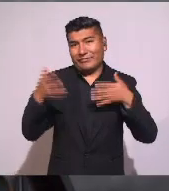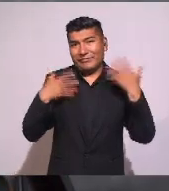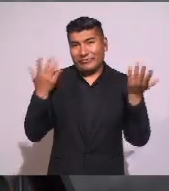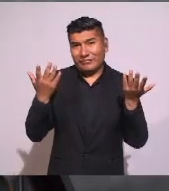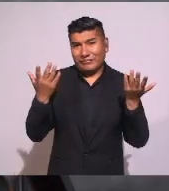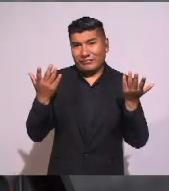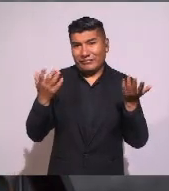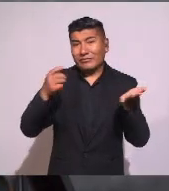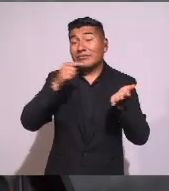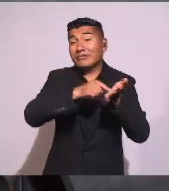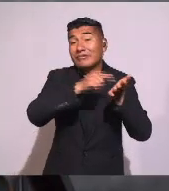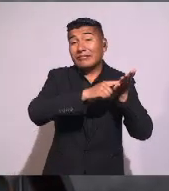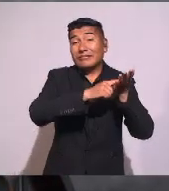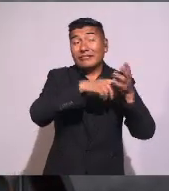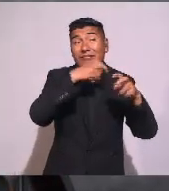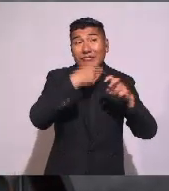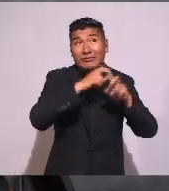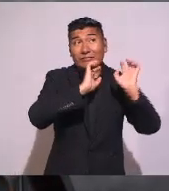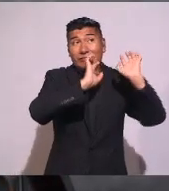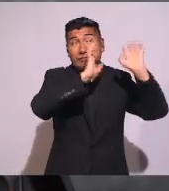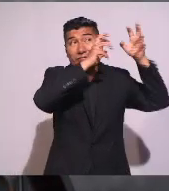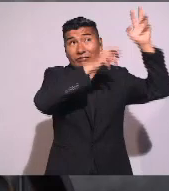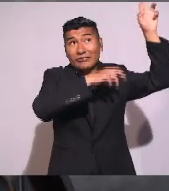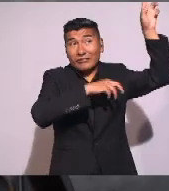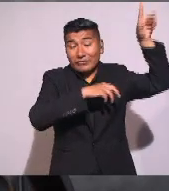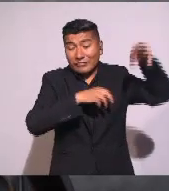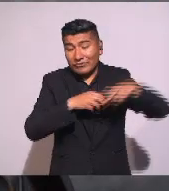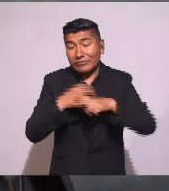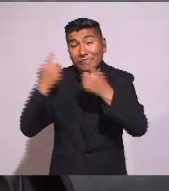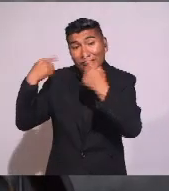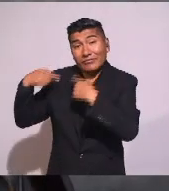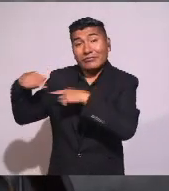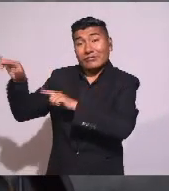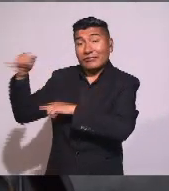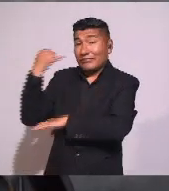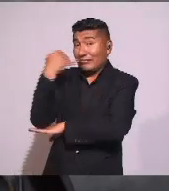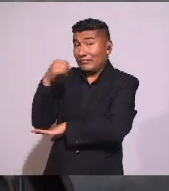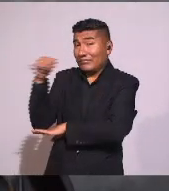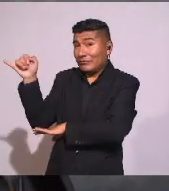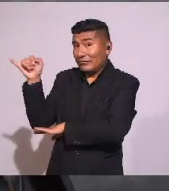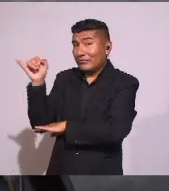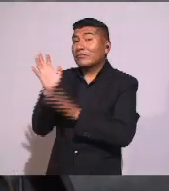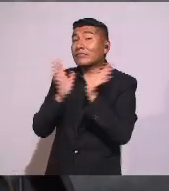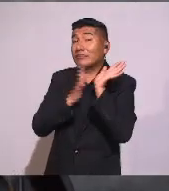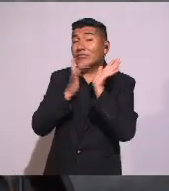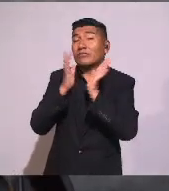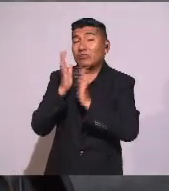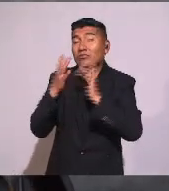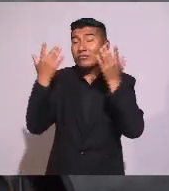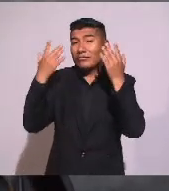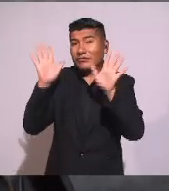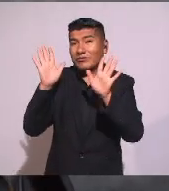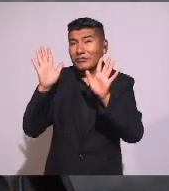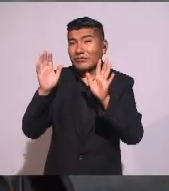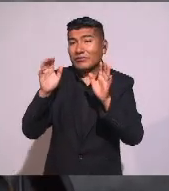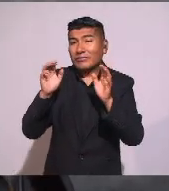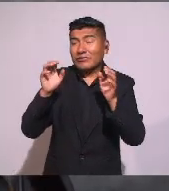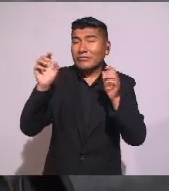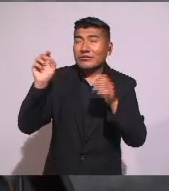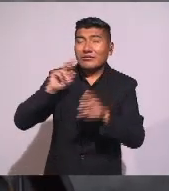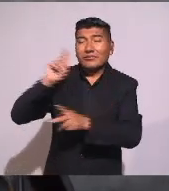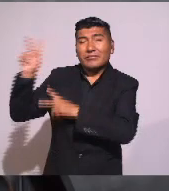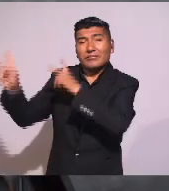y así bajado del monte tabor ir a jerusalén como jesus es enfrentar a los poderosos y